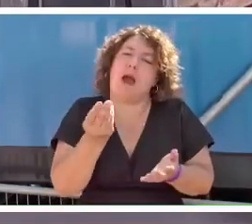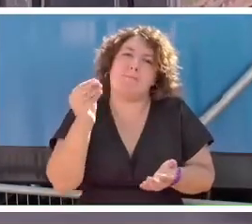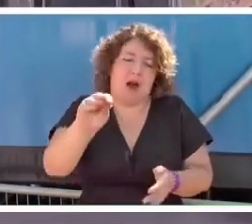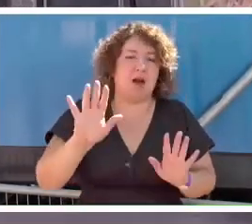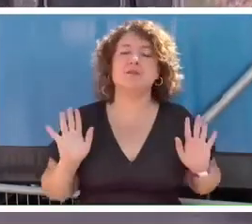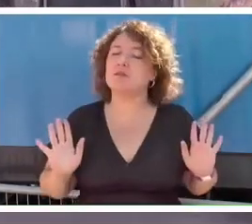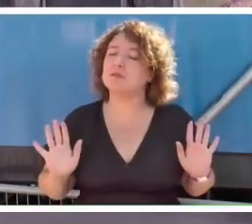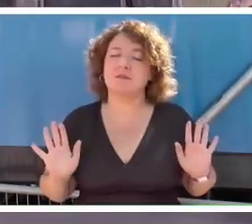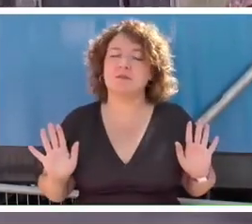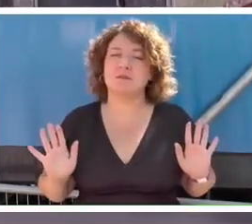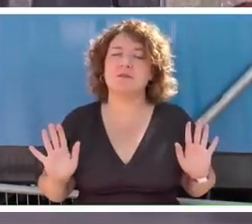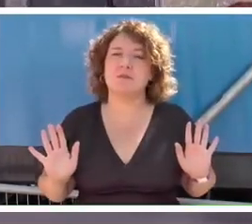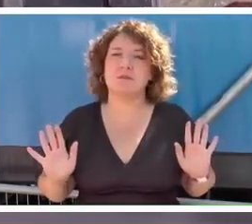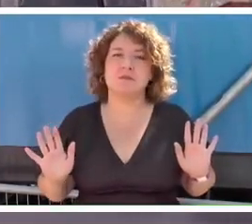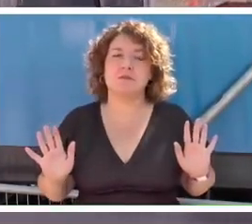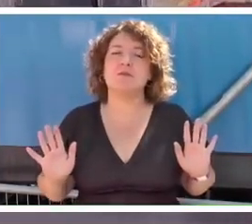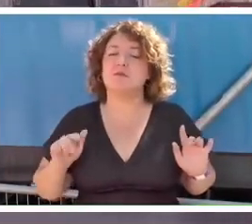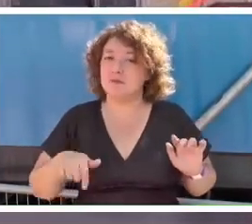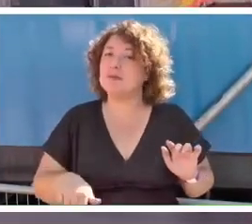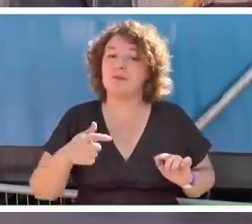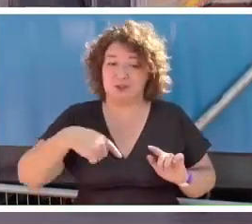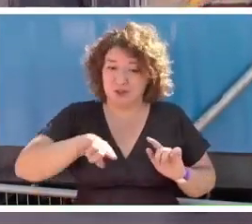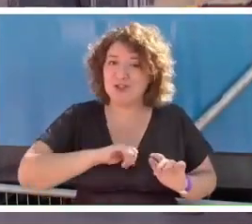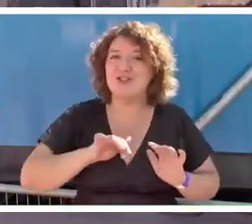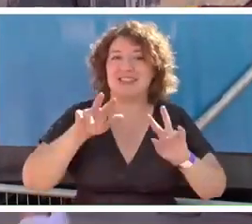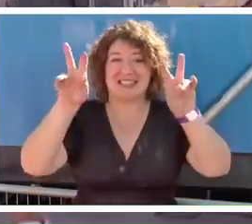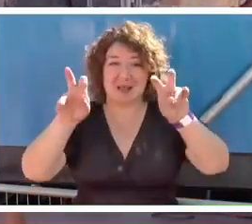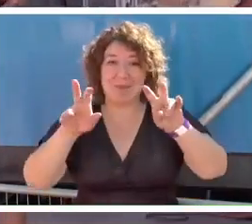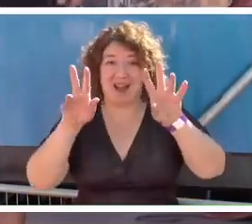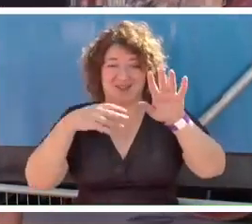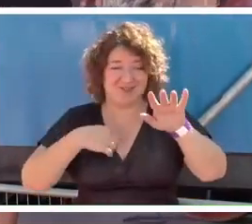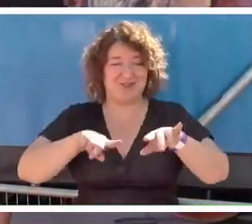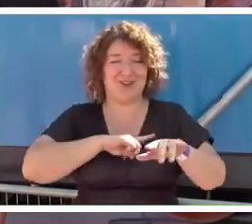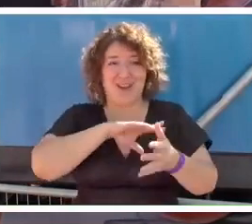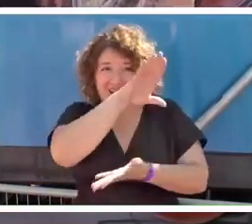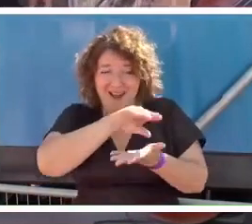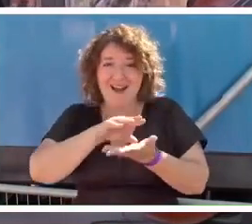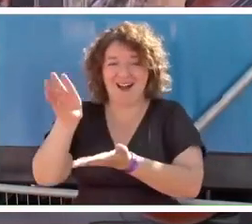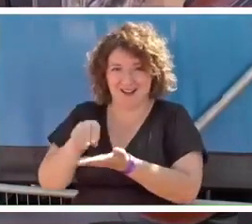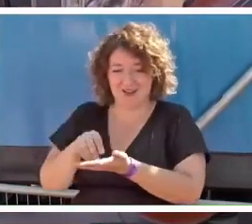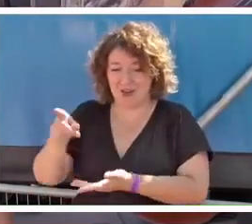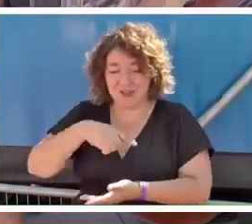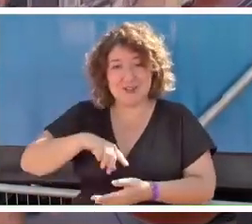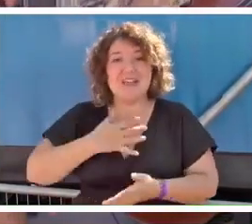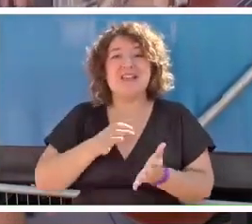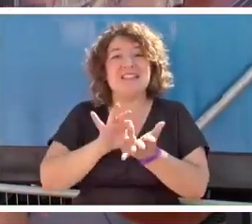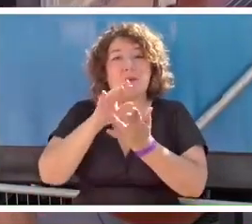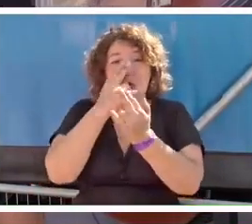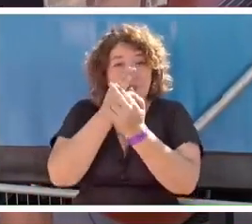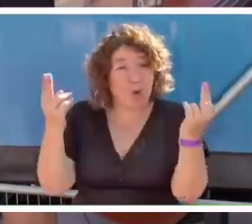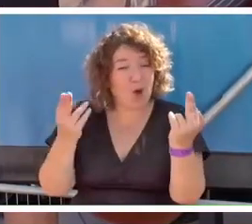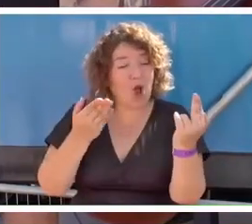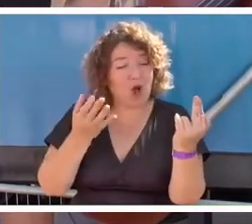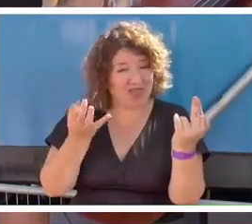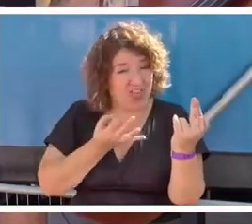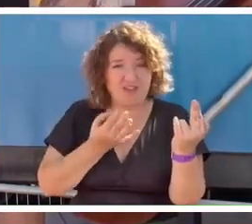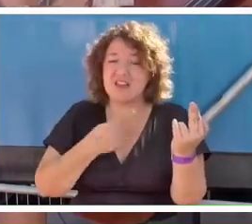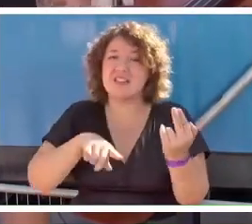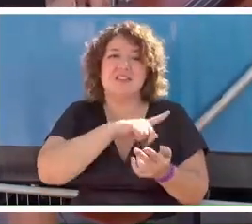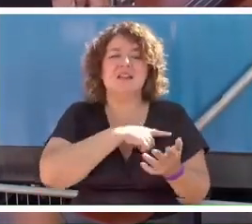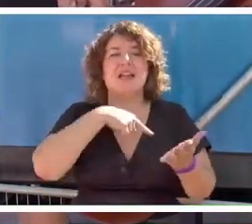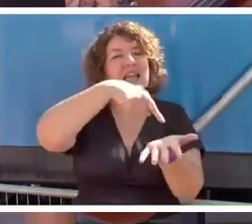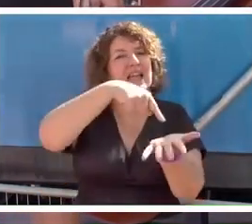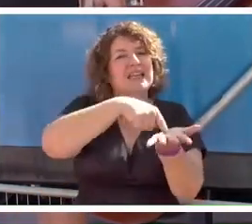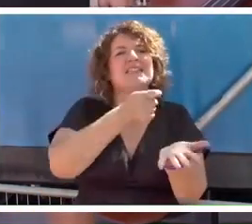Y compañeros y compañeras, en estas andamos. Para que tengamos servicios públicos decentes, los que hoy no